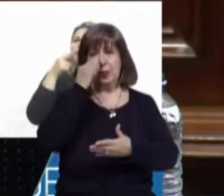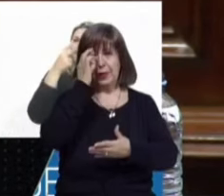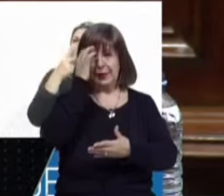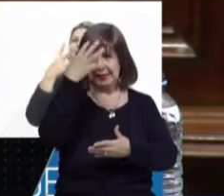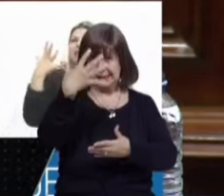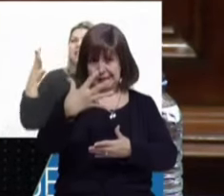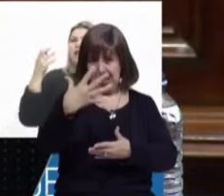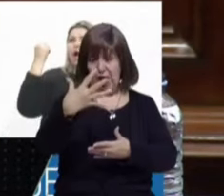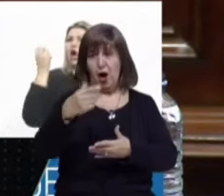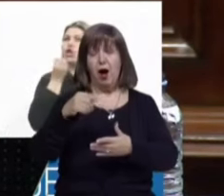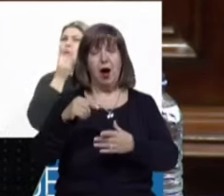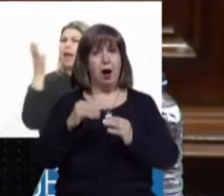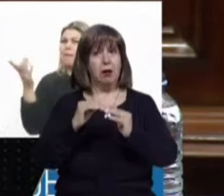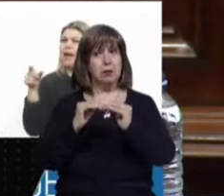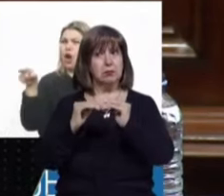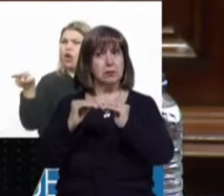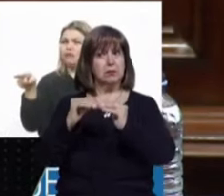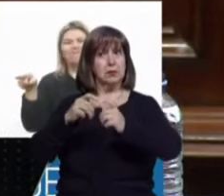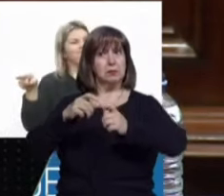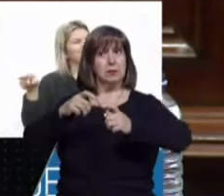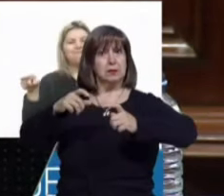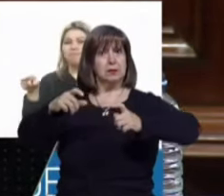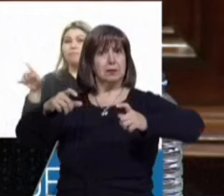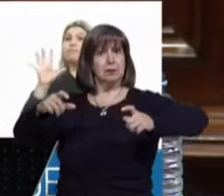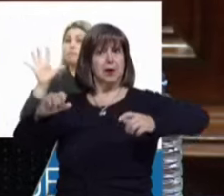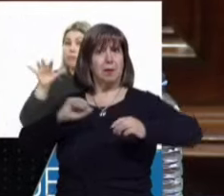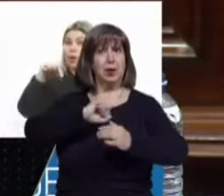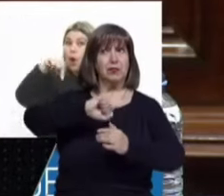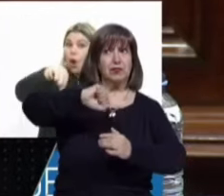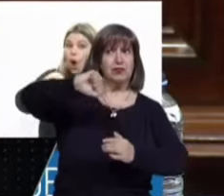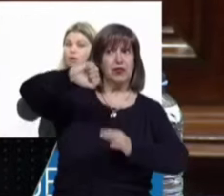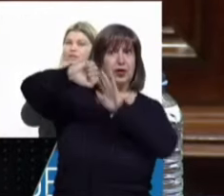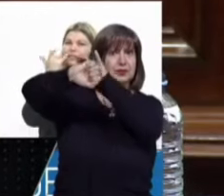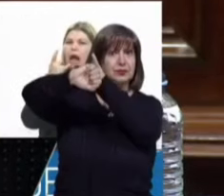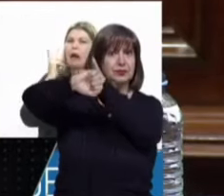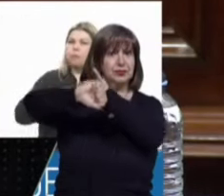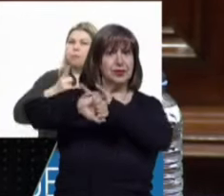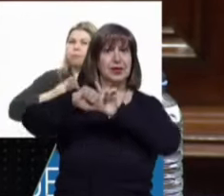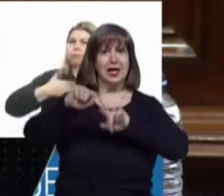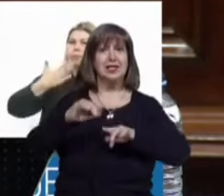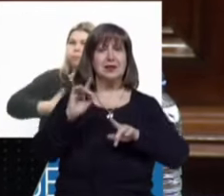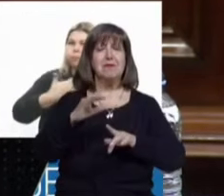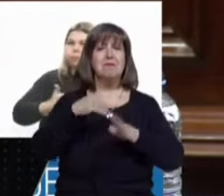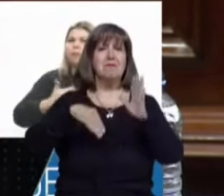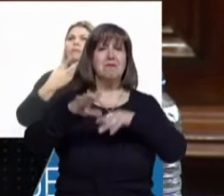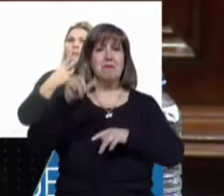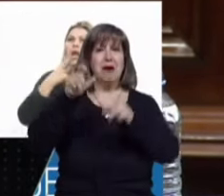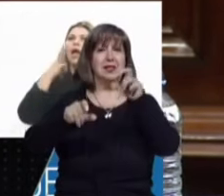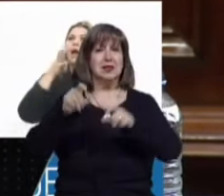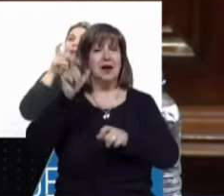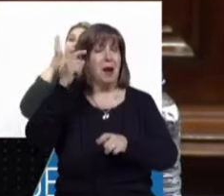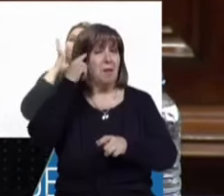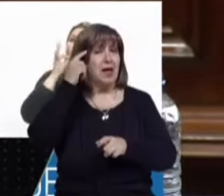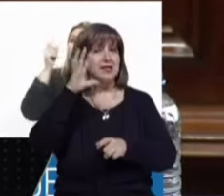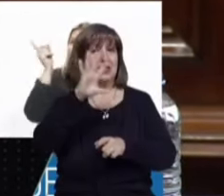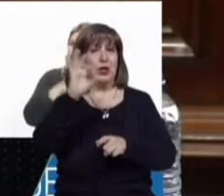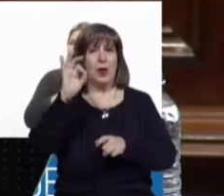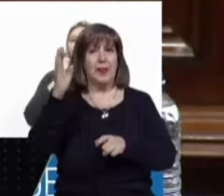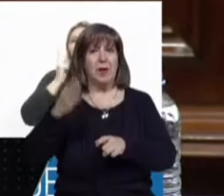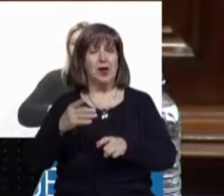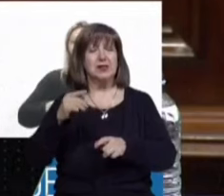2025. Hoy ese número, con todas las medidas implementadas, supera el 50%. En